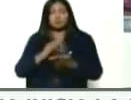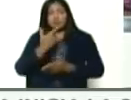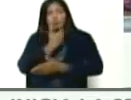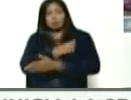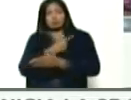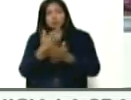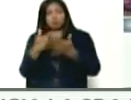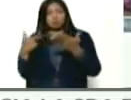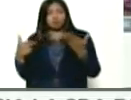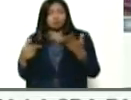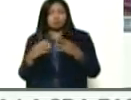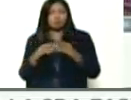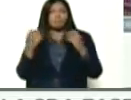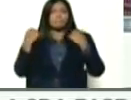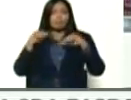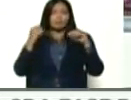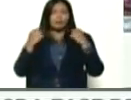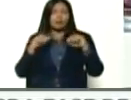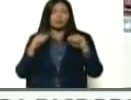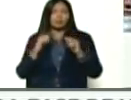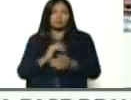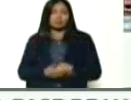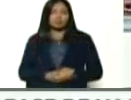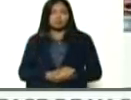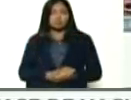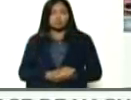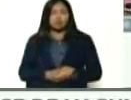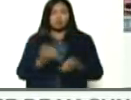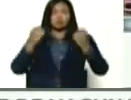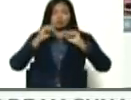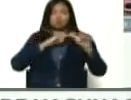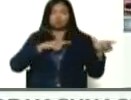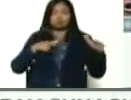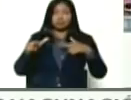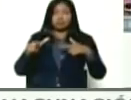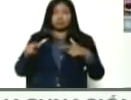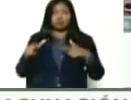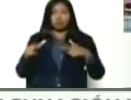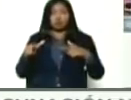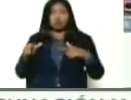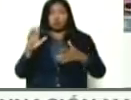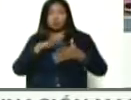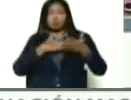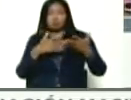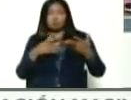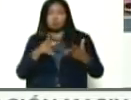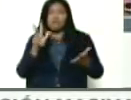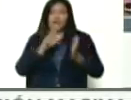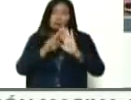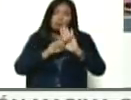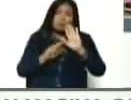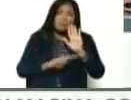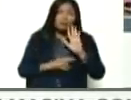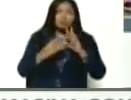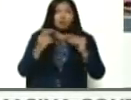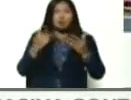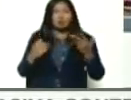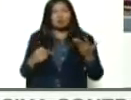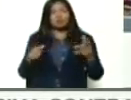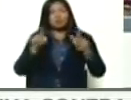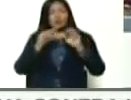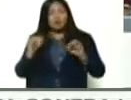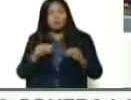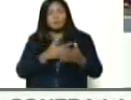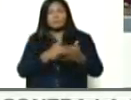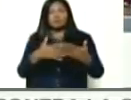y preparémonos para cuando ya llegue el cronograma y se vaya cumpliendo y lleguen las